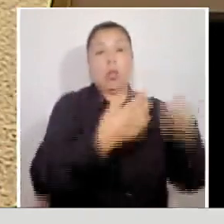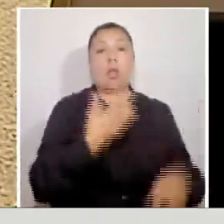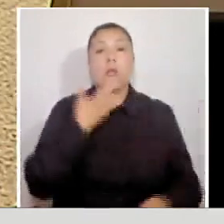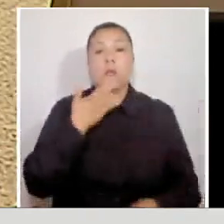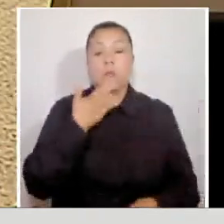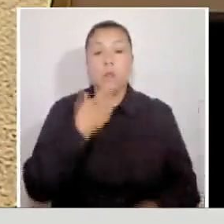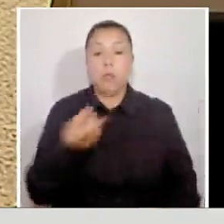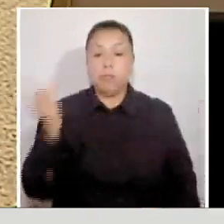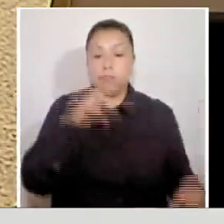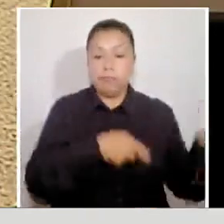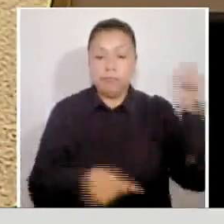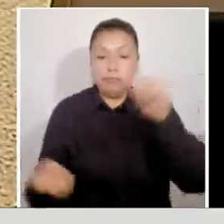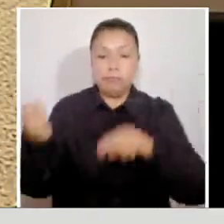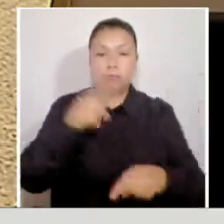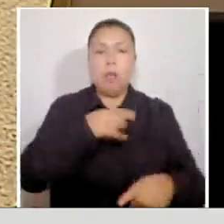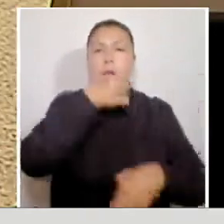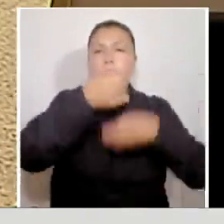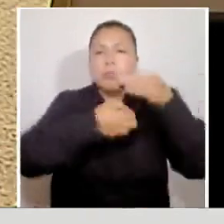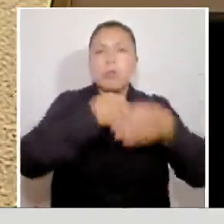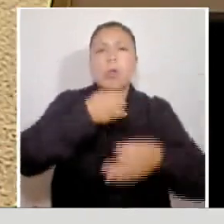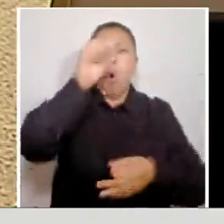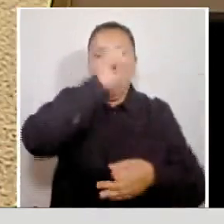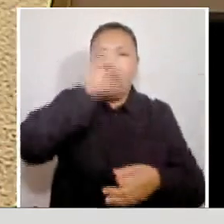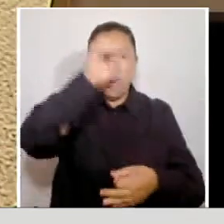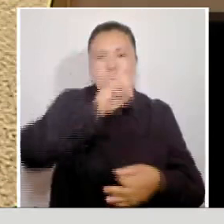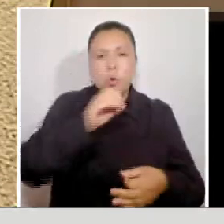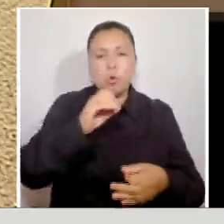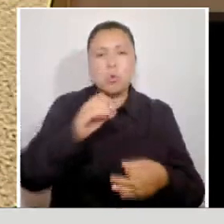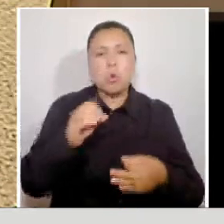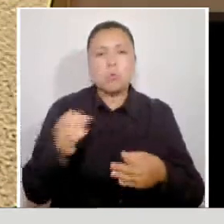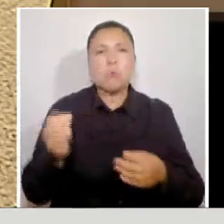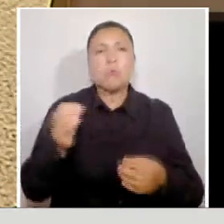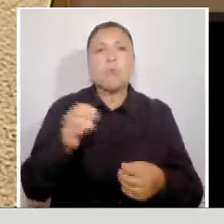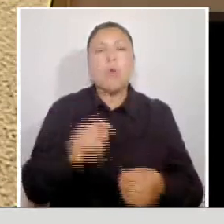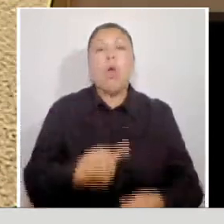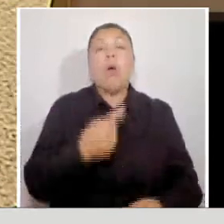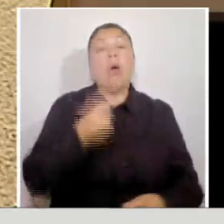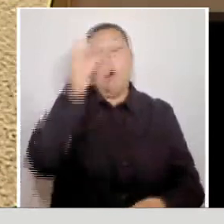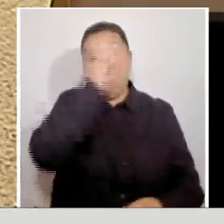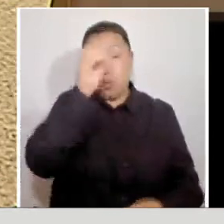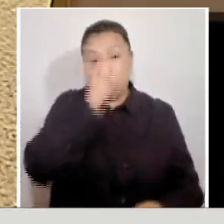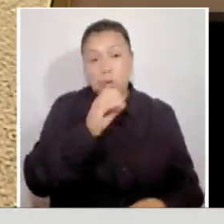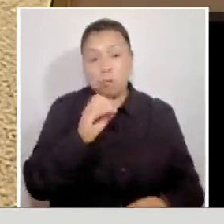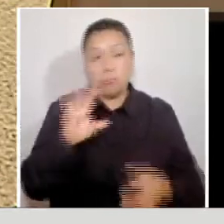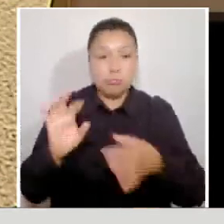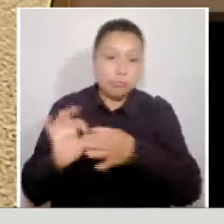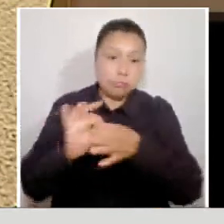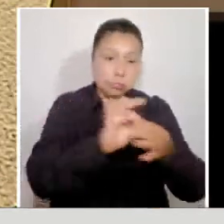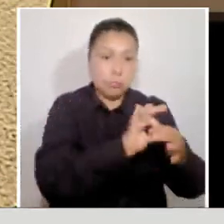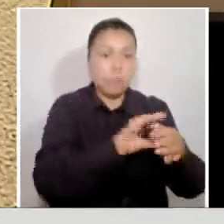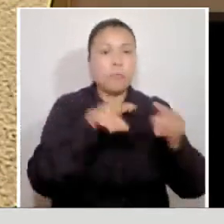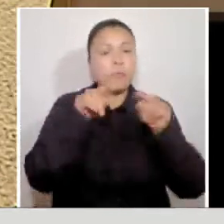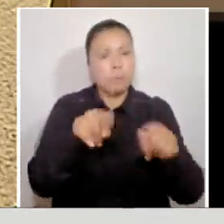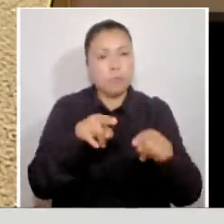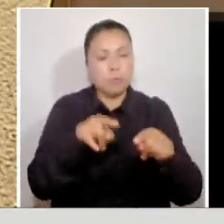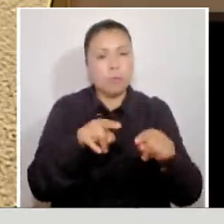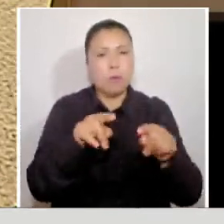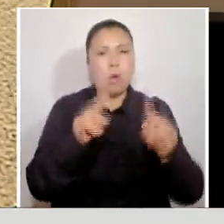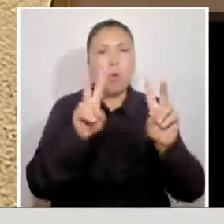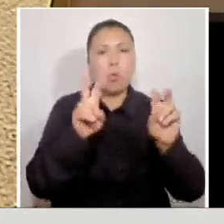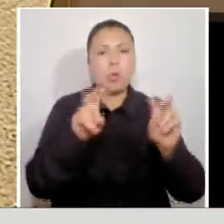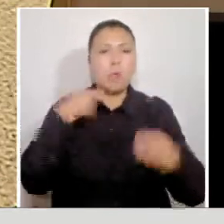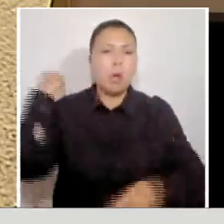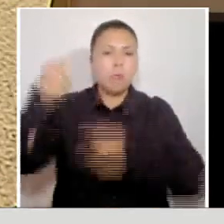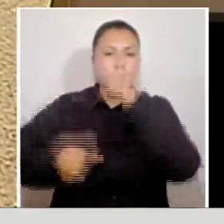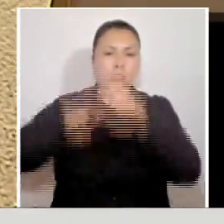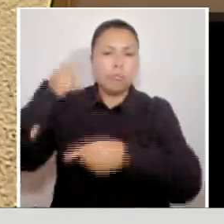dieron todos sus descargos y finalmente emitimos una opinión al respecto y esto ocurre con un tema histórico fíjese señor